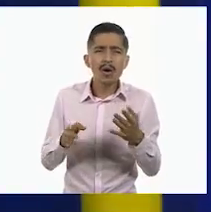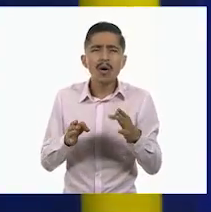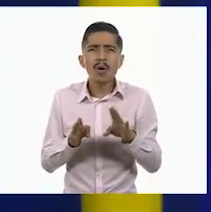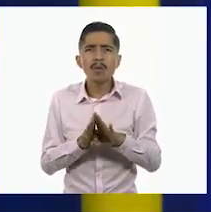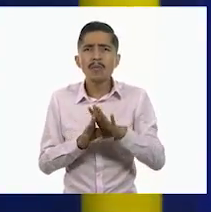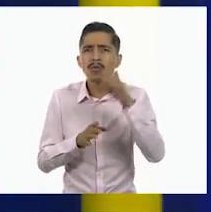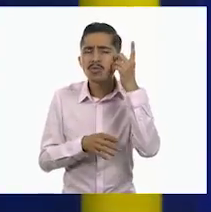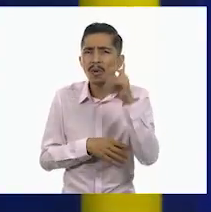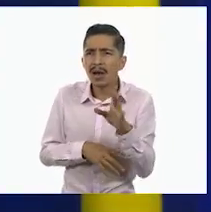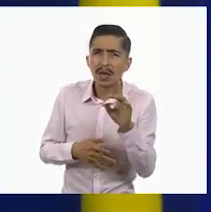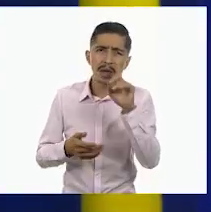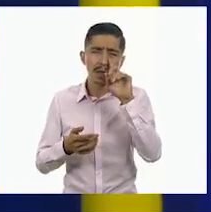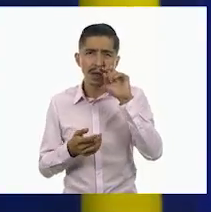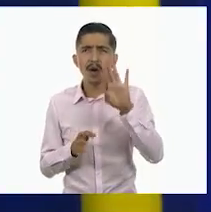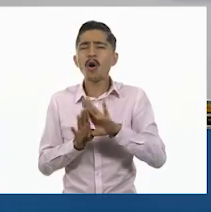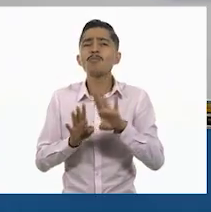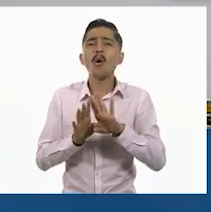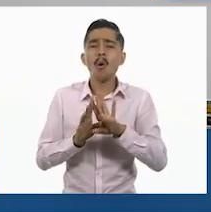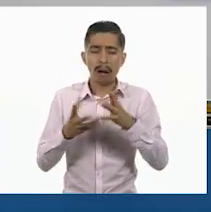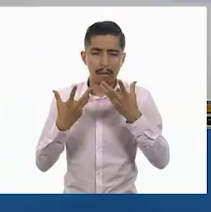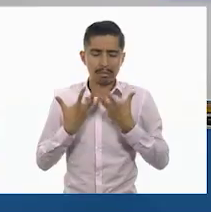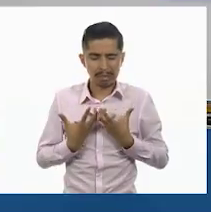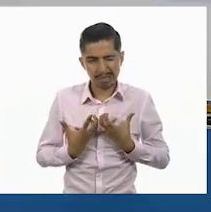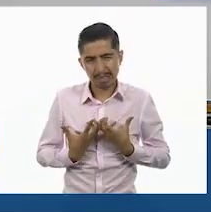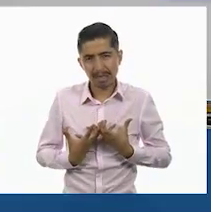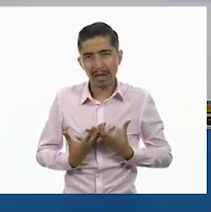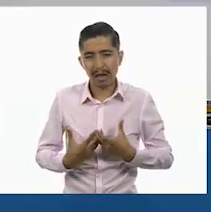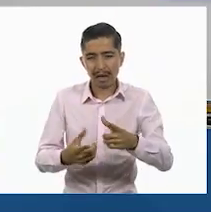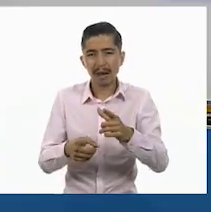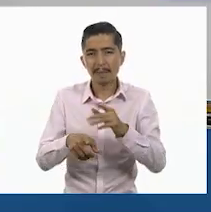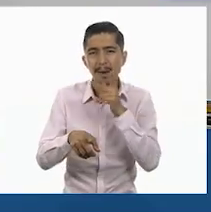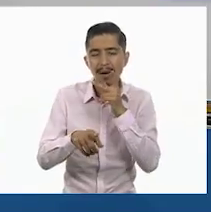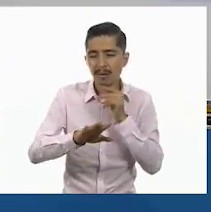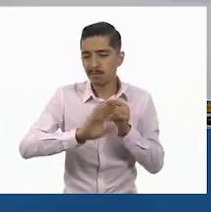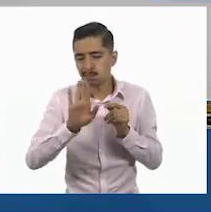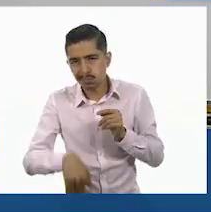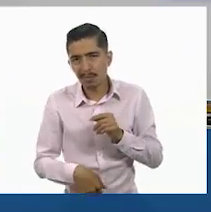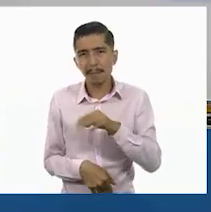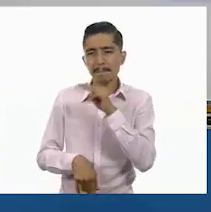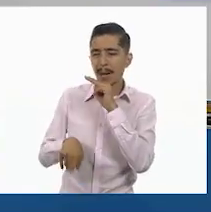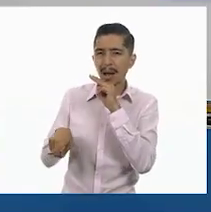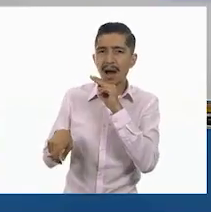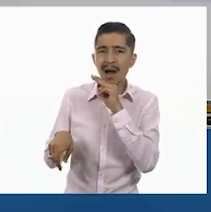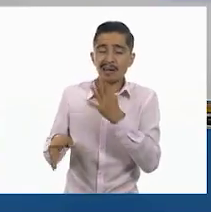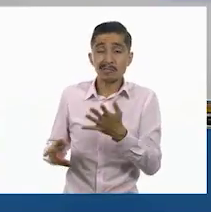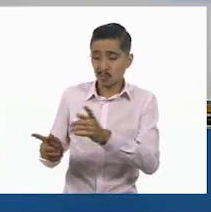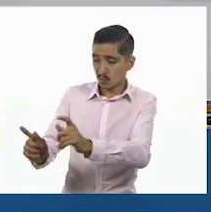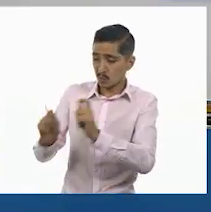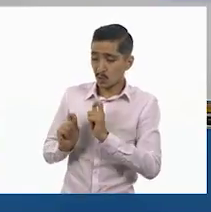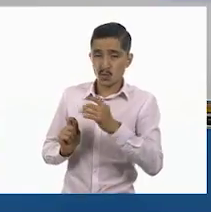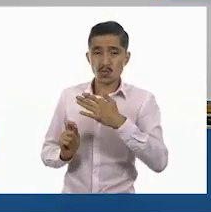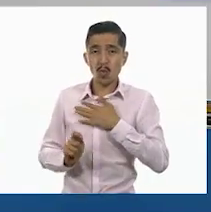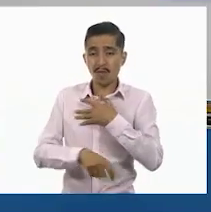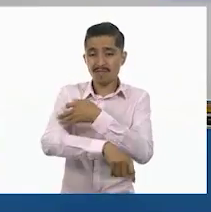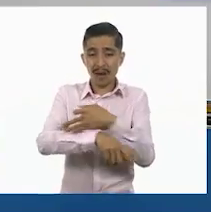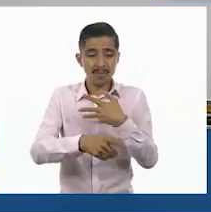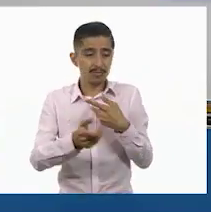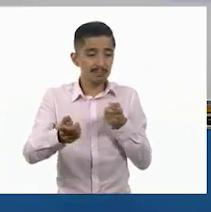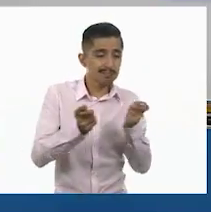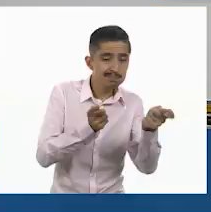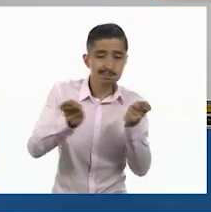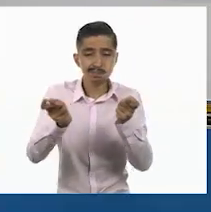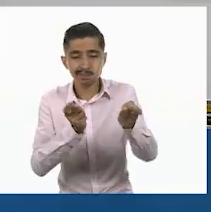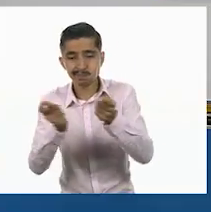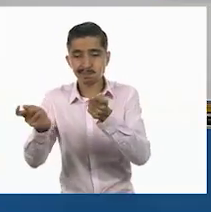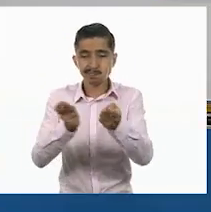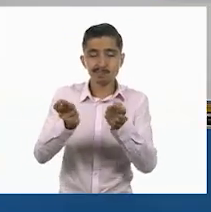El duelo de perder a su padre y cómo su mamá pues tomó las riendas de toda la familia. Y así